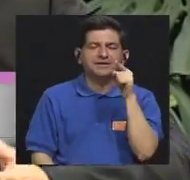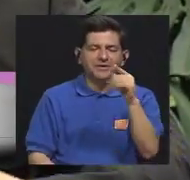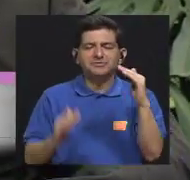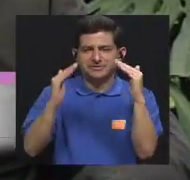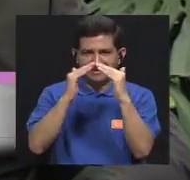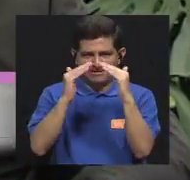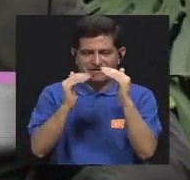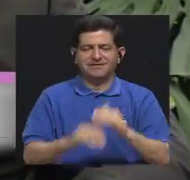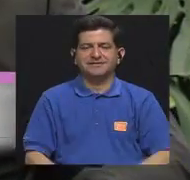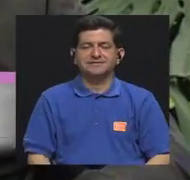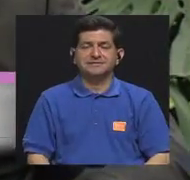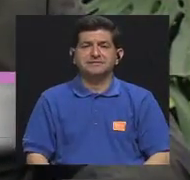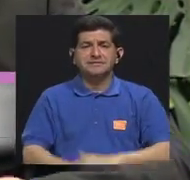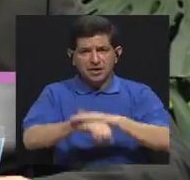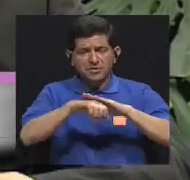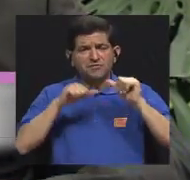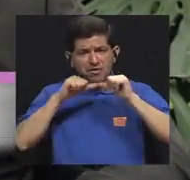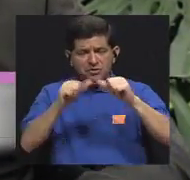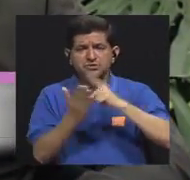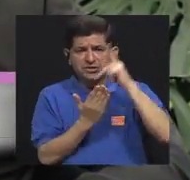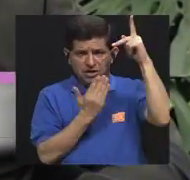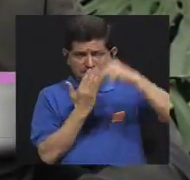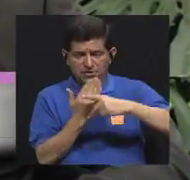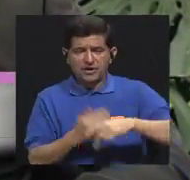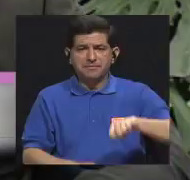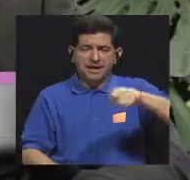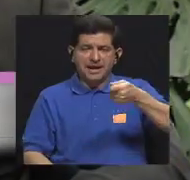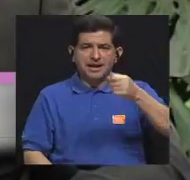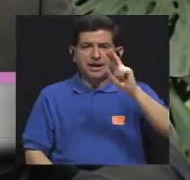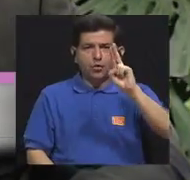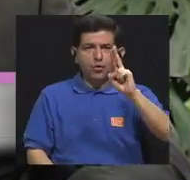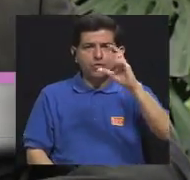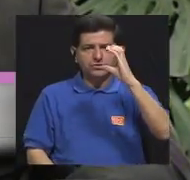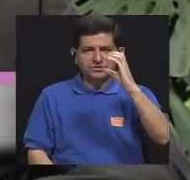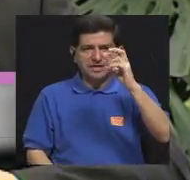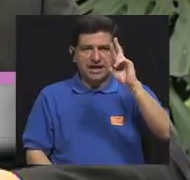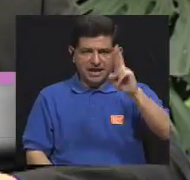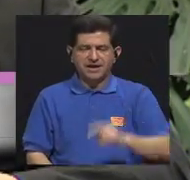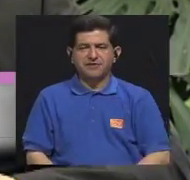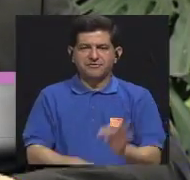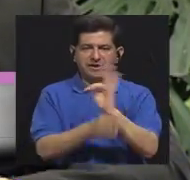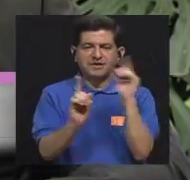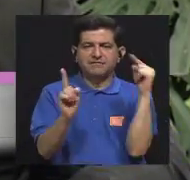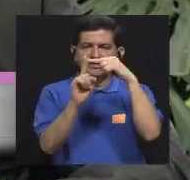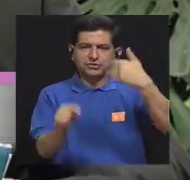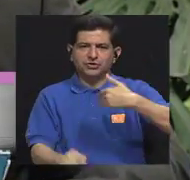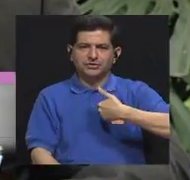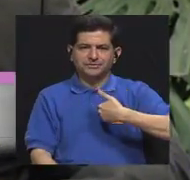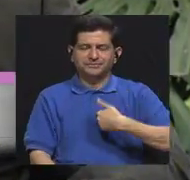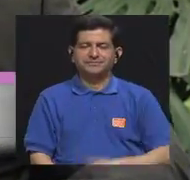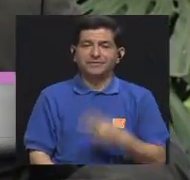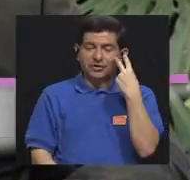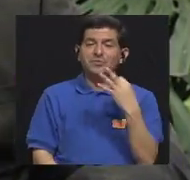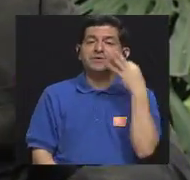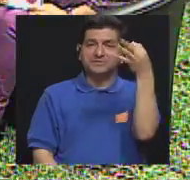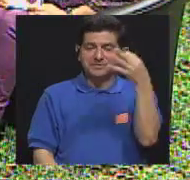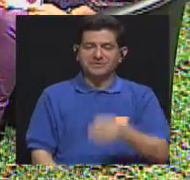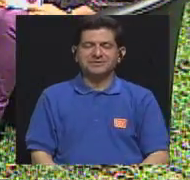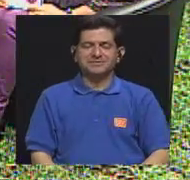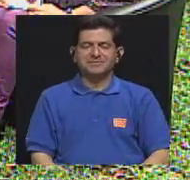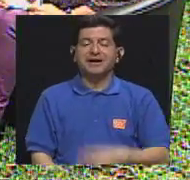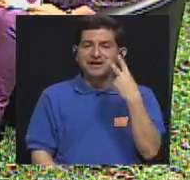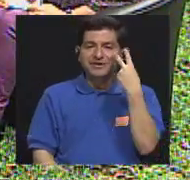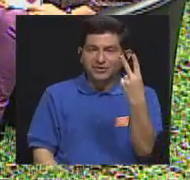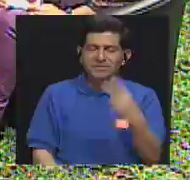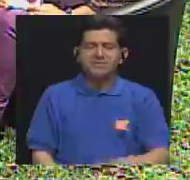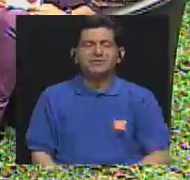Muchas gracias allá en sus hogares. Por favor, continúen con la programación de su canal UCR Televisión Consentido.